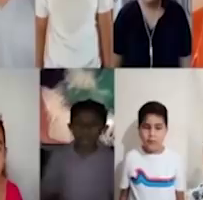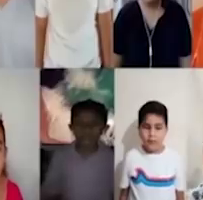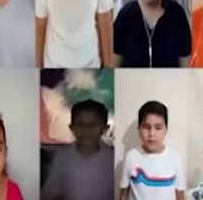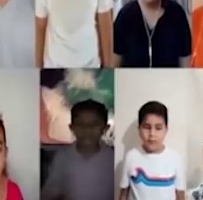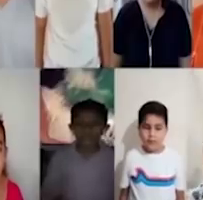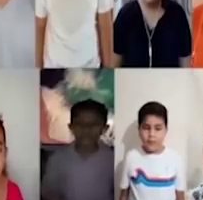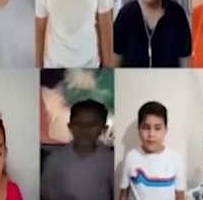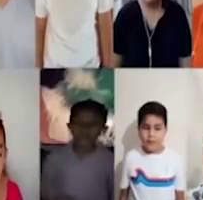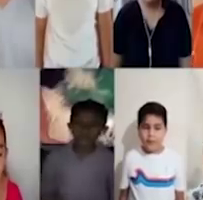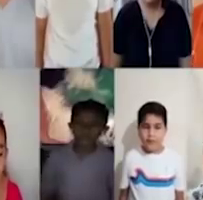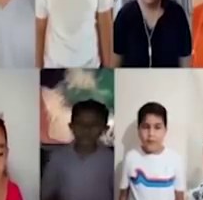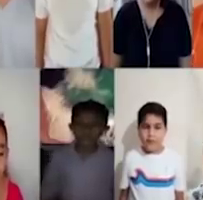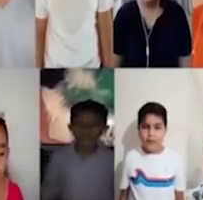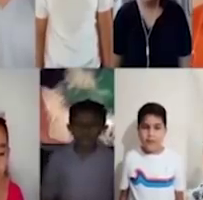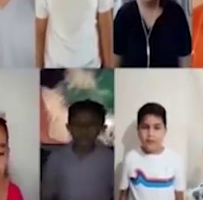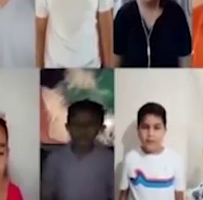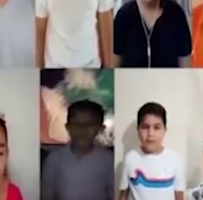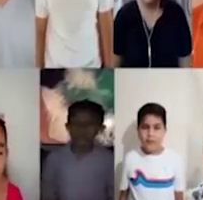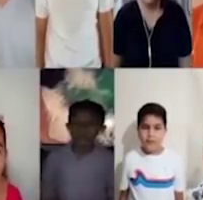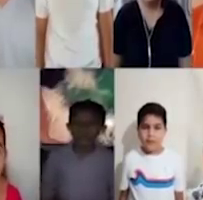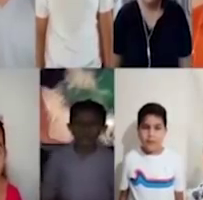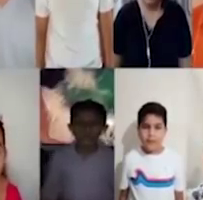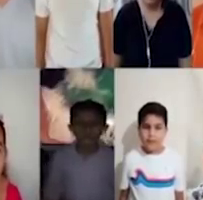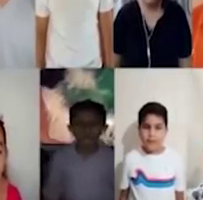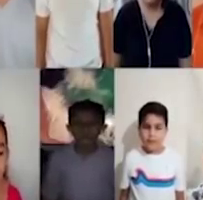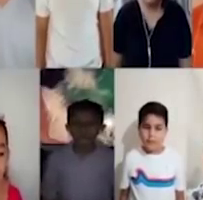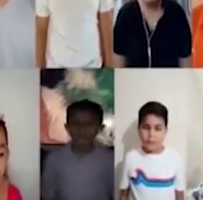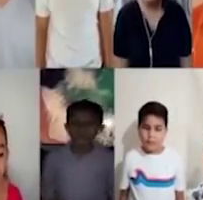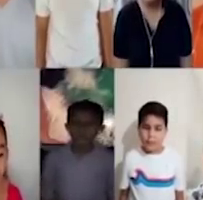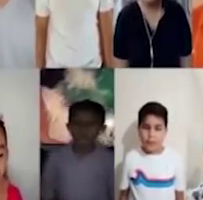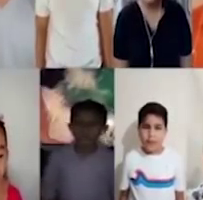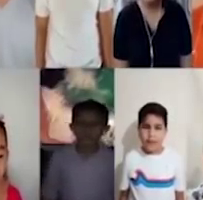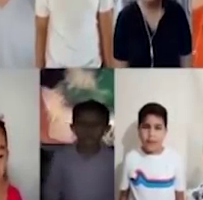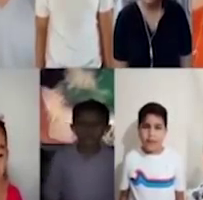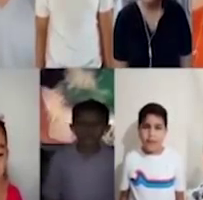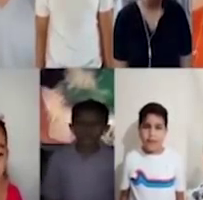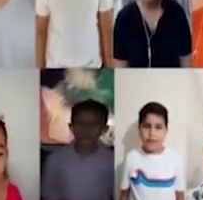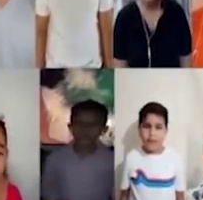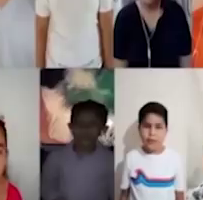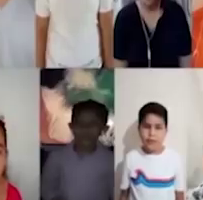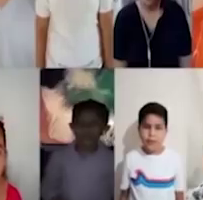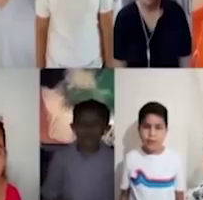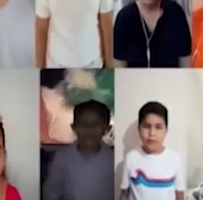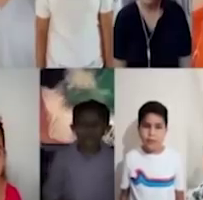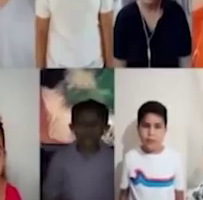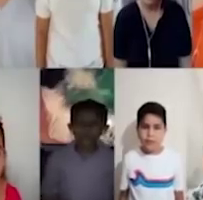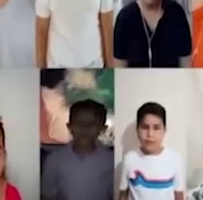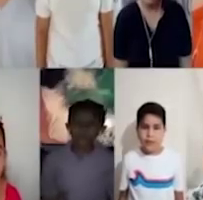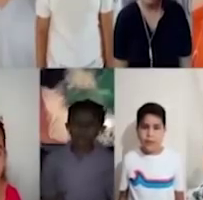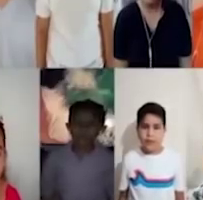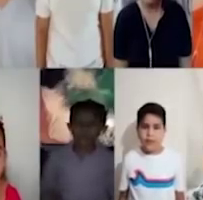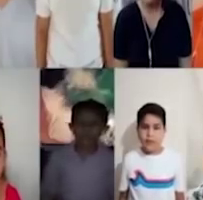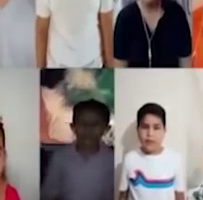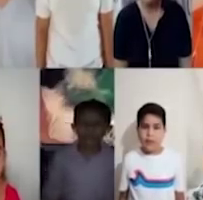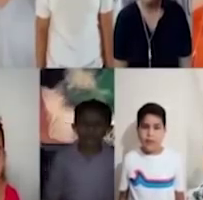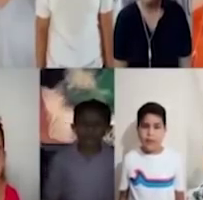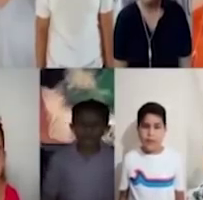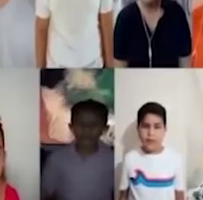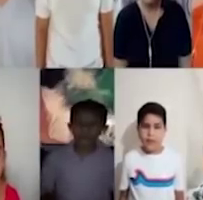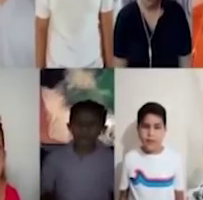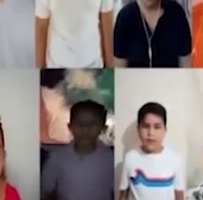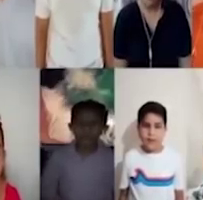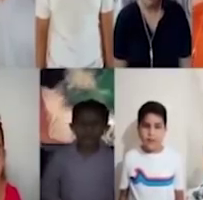playa se acercó y envidiando a las cochitas por su pálido